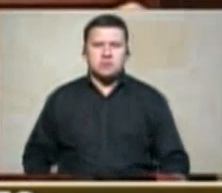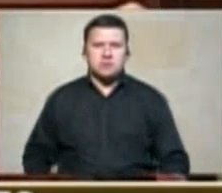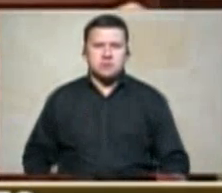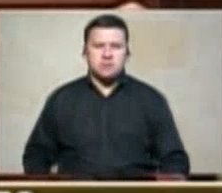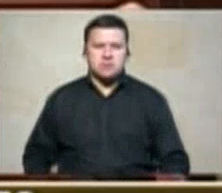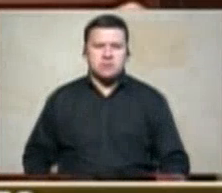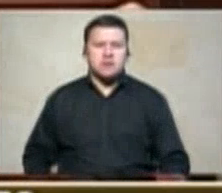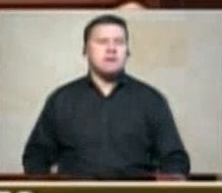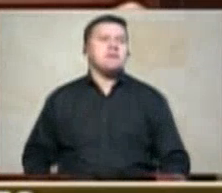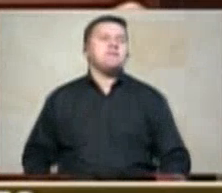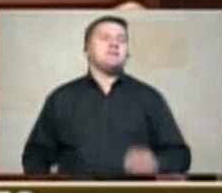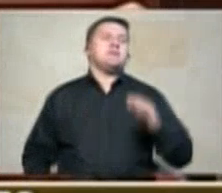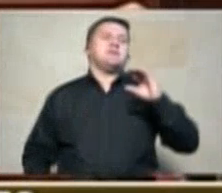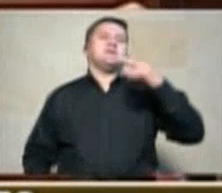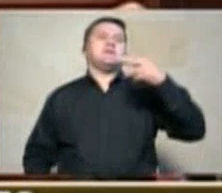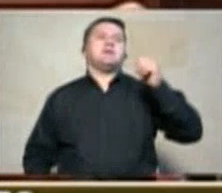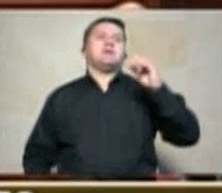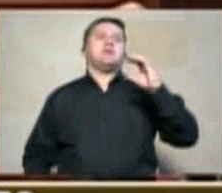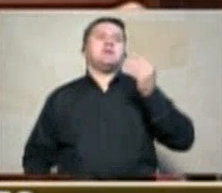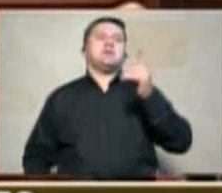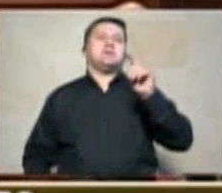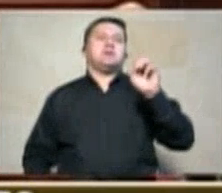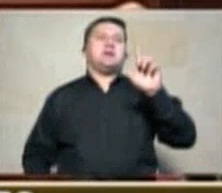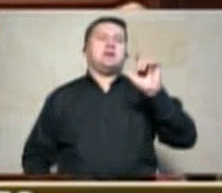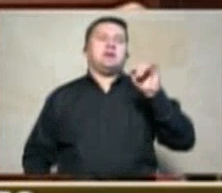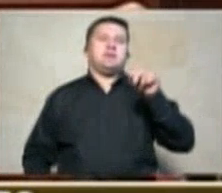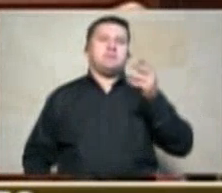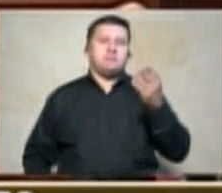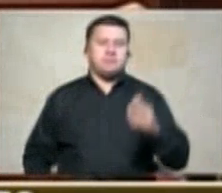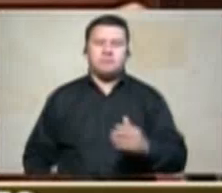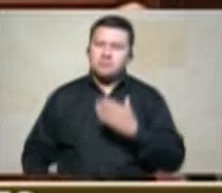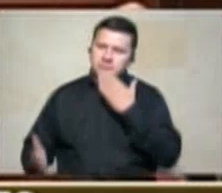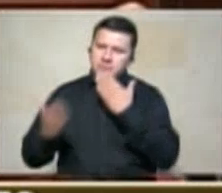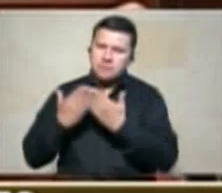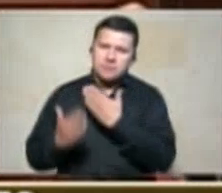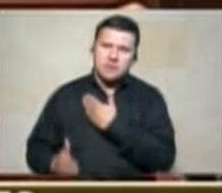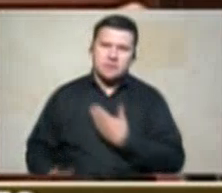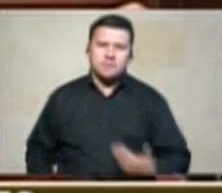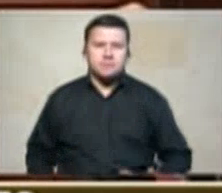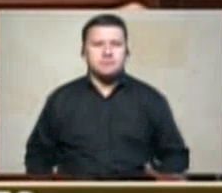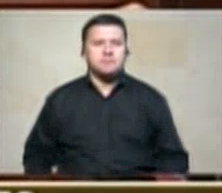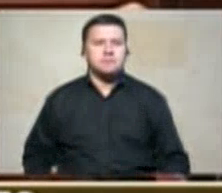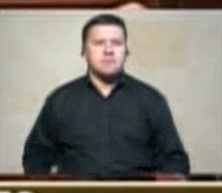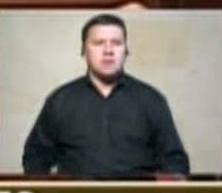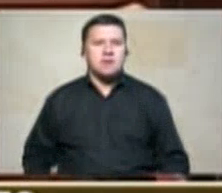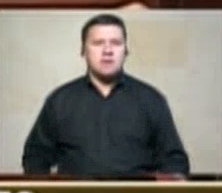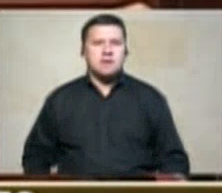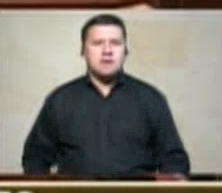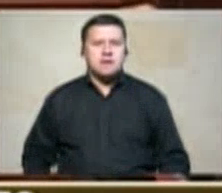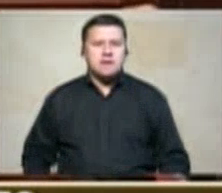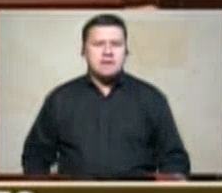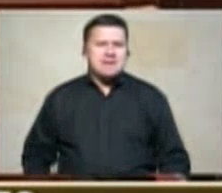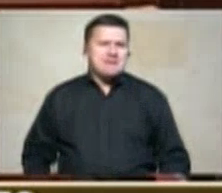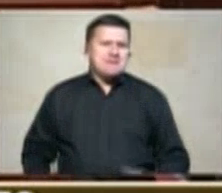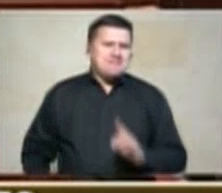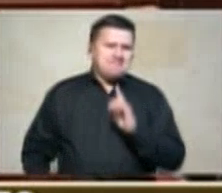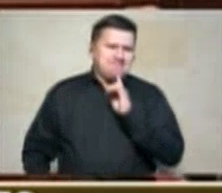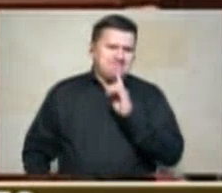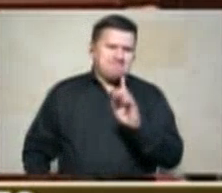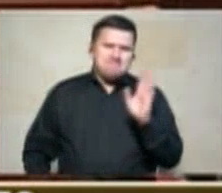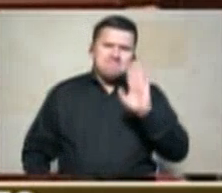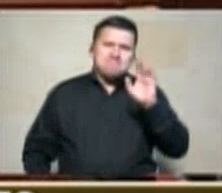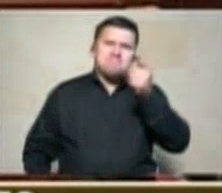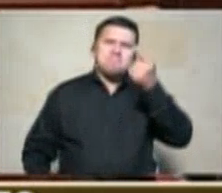Muchas gracias, señor presidente. Para decirlo sin eufemismos, porque se puede decir de muchas maneras,